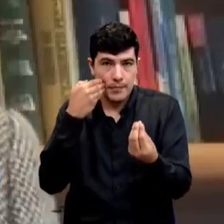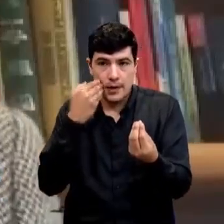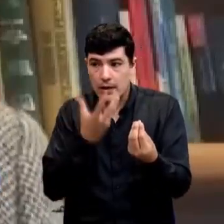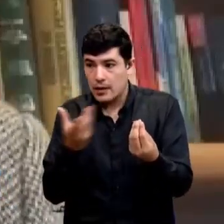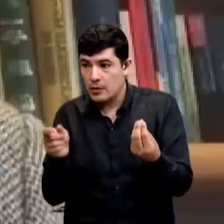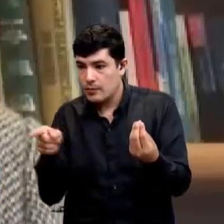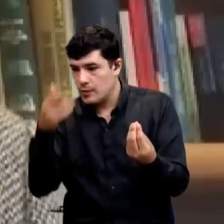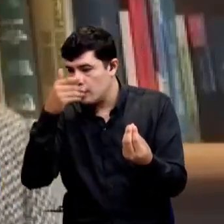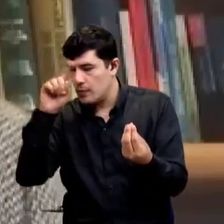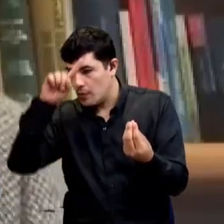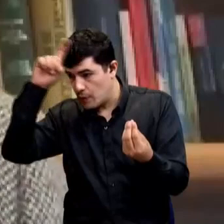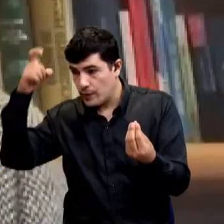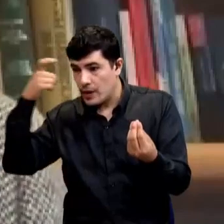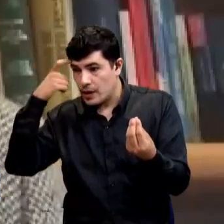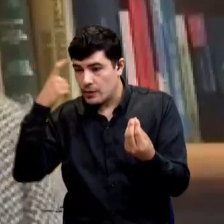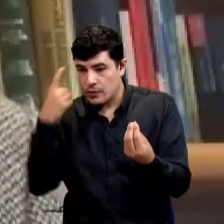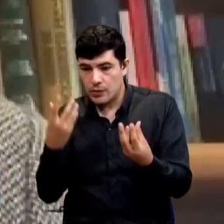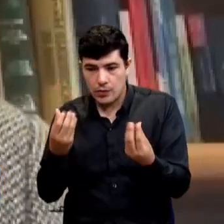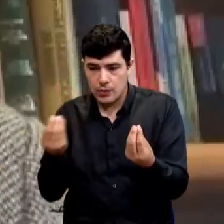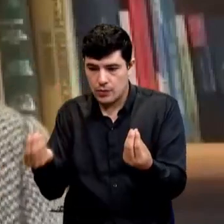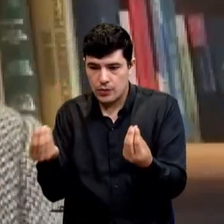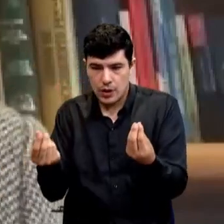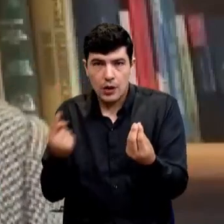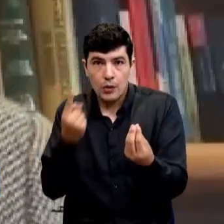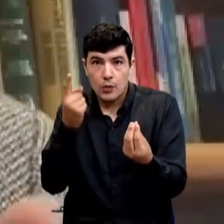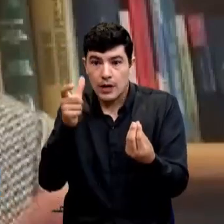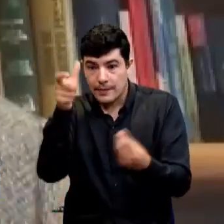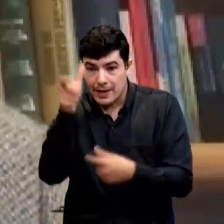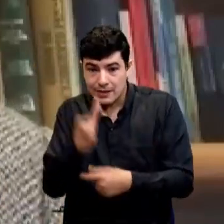uno de sus miembros puede ser